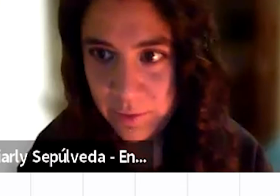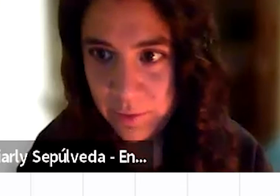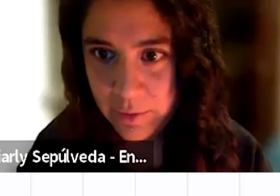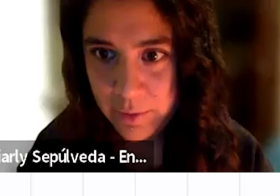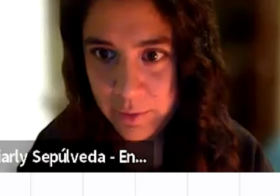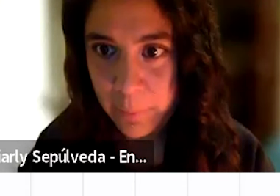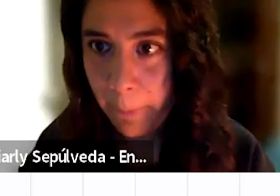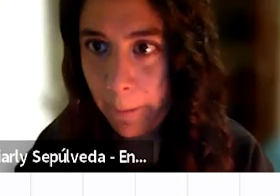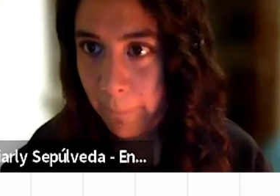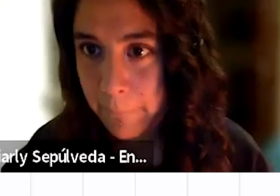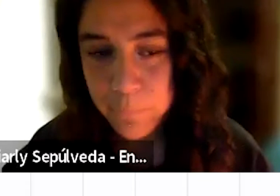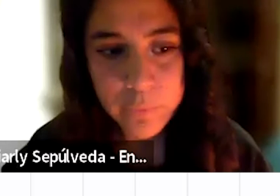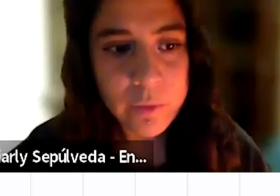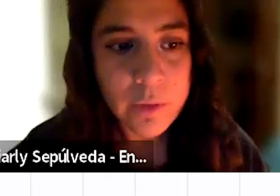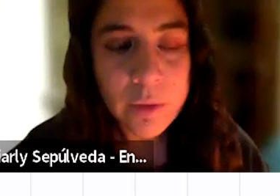bien.